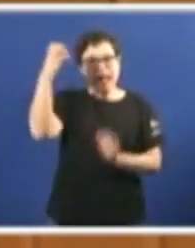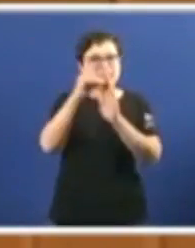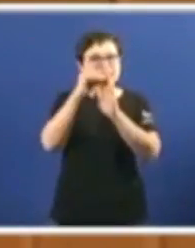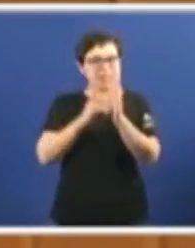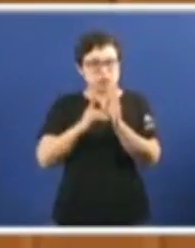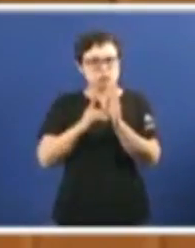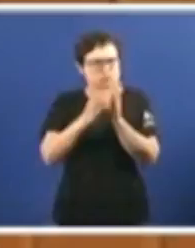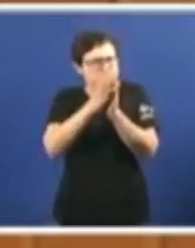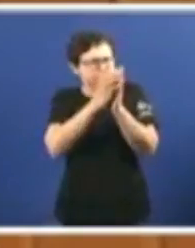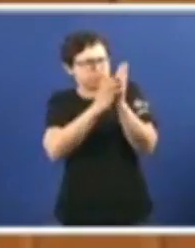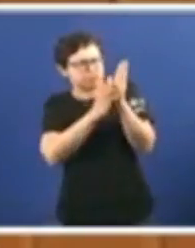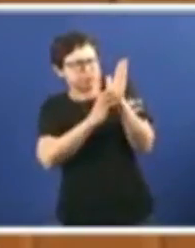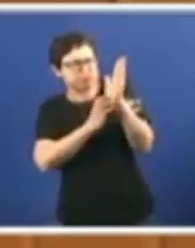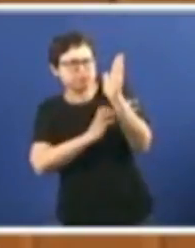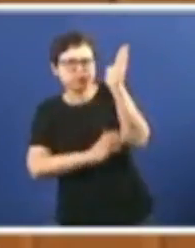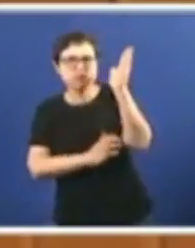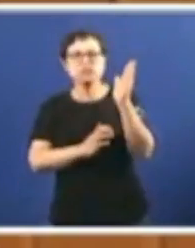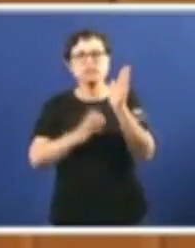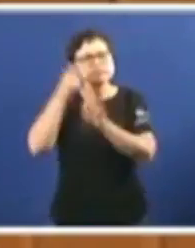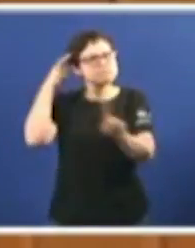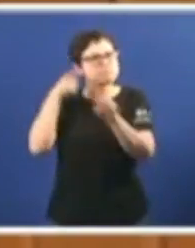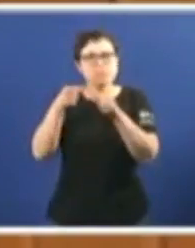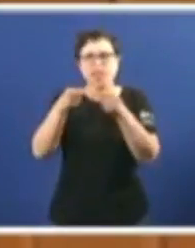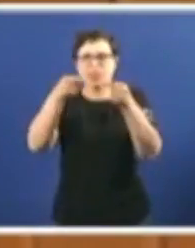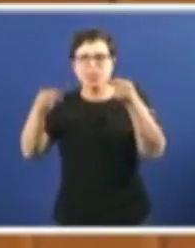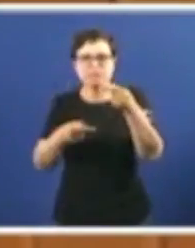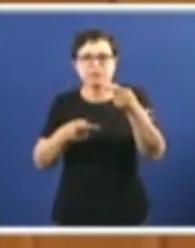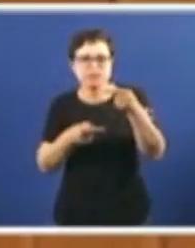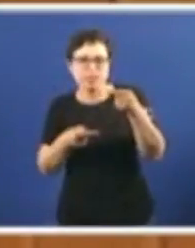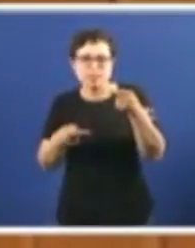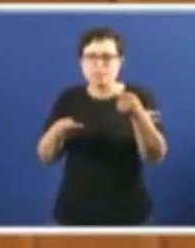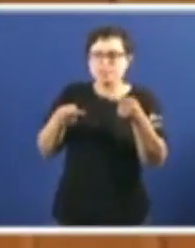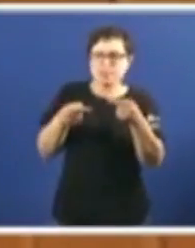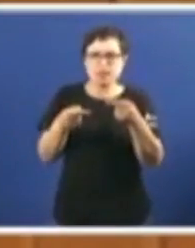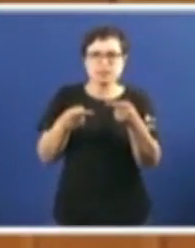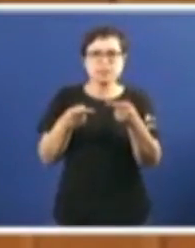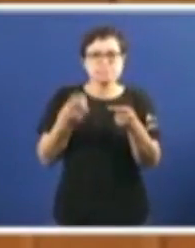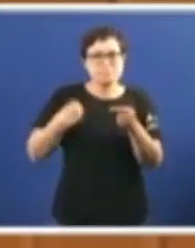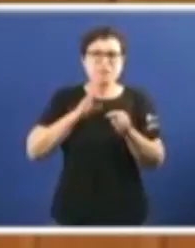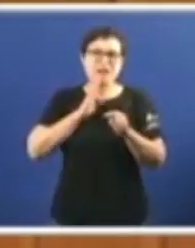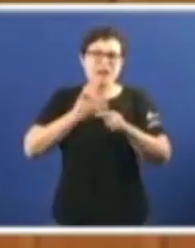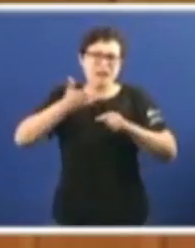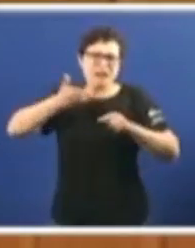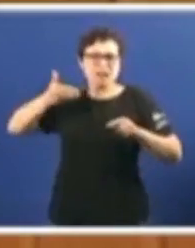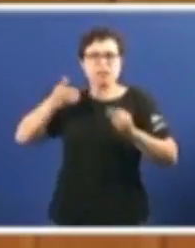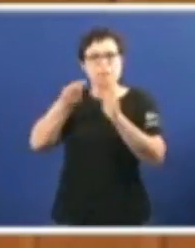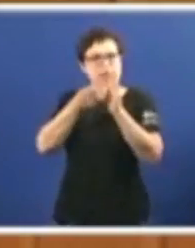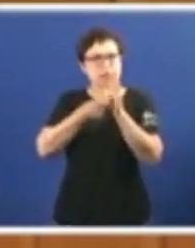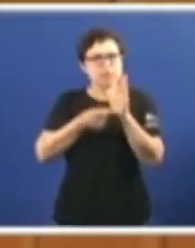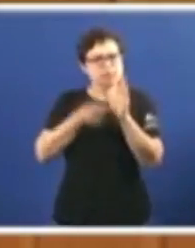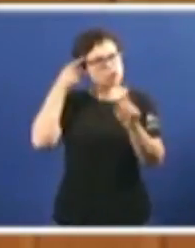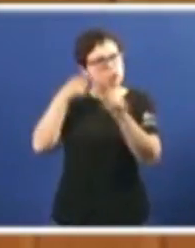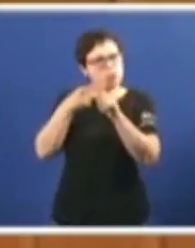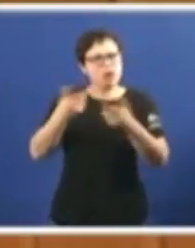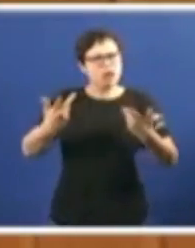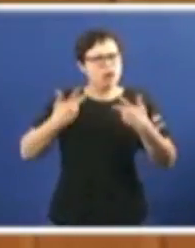co obxectivo de acelerar a redución do déficit, recollendo algunhas das medidas adoitadas con anterioridade, corrixindo así o deterioro